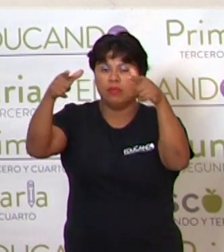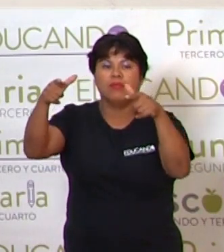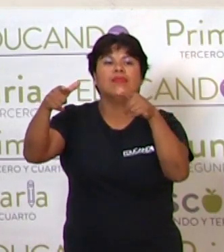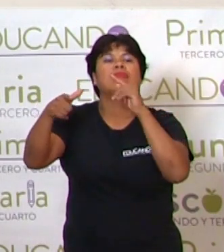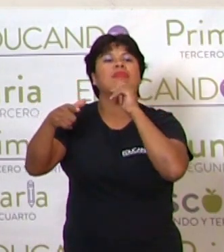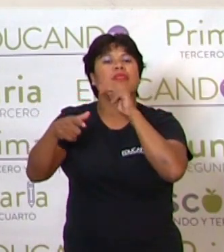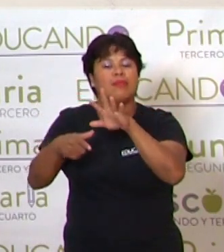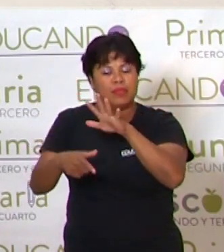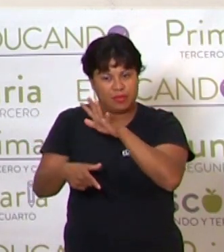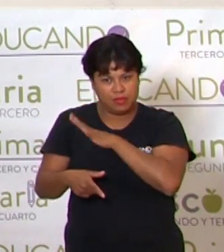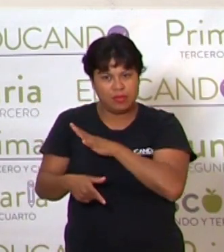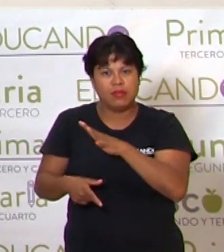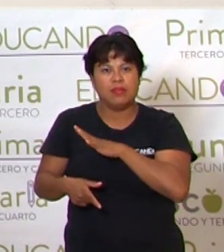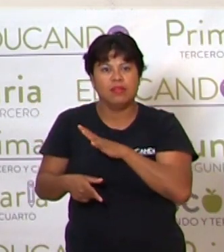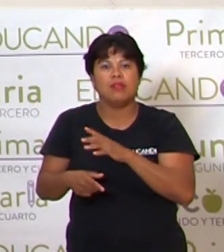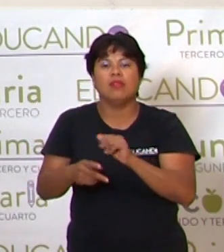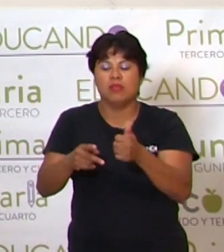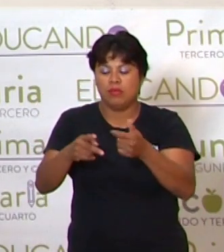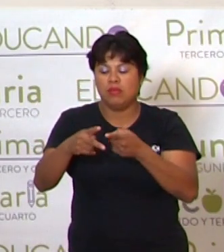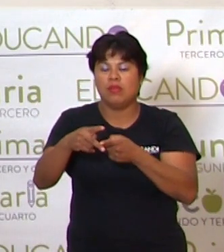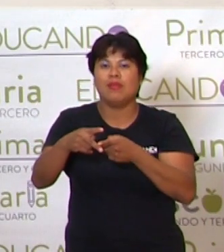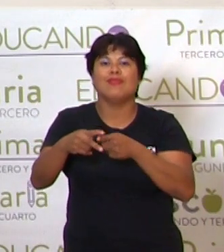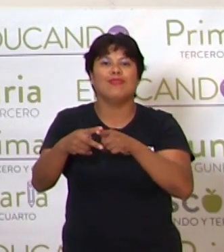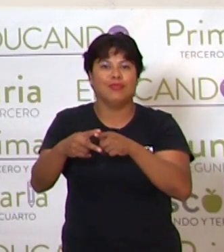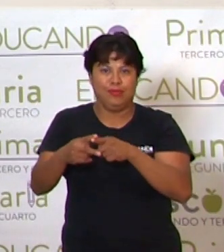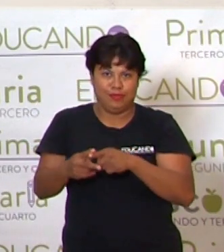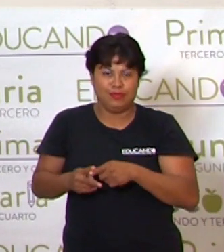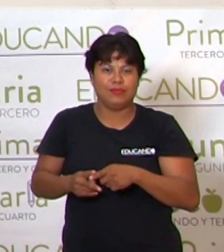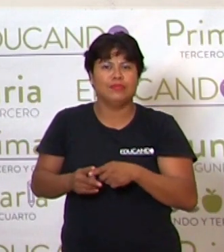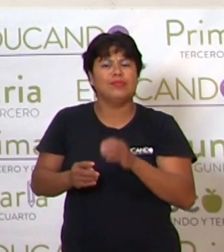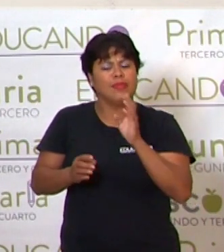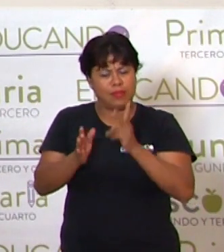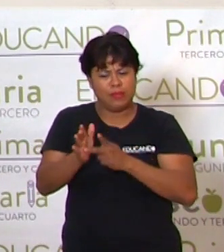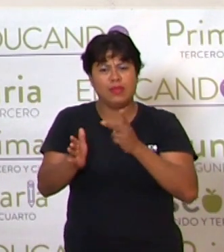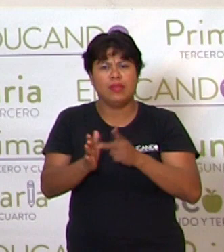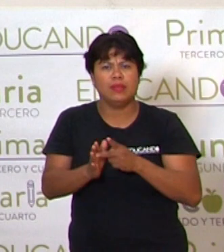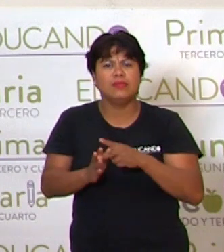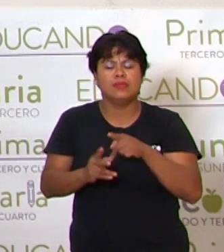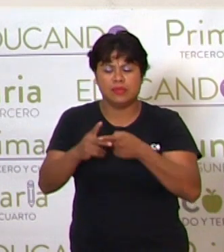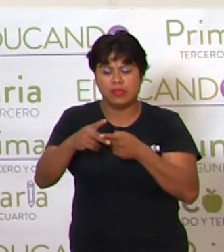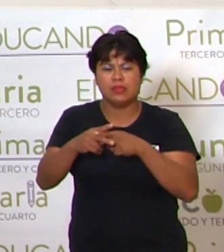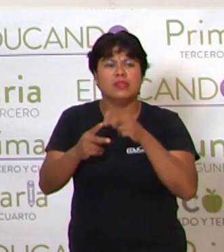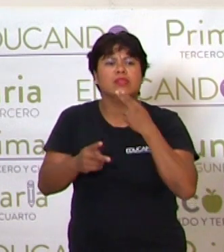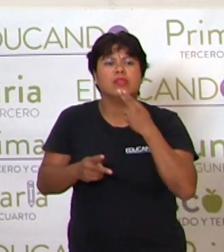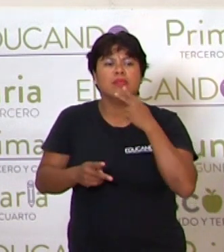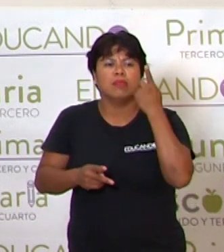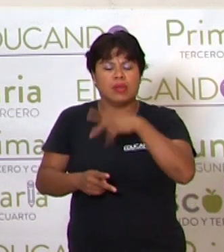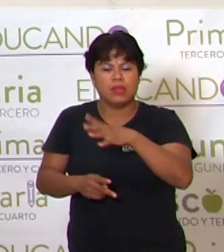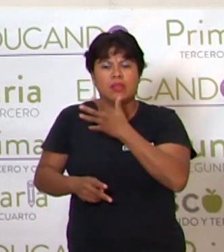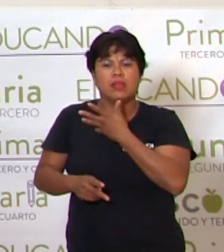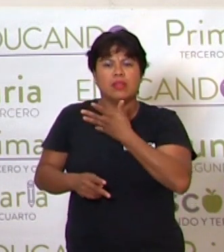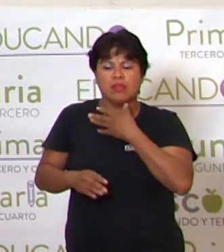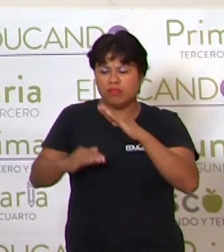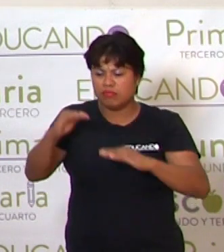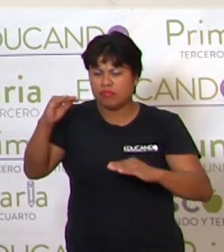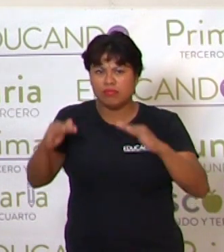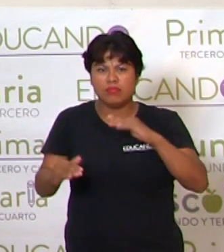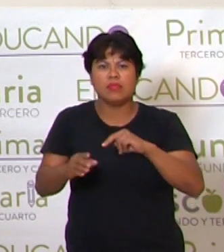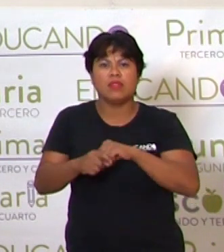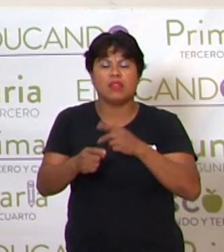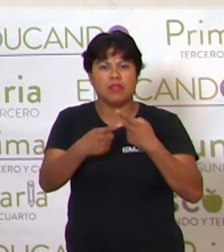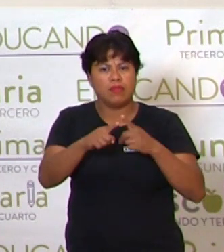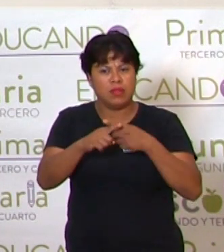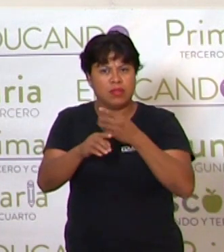está formándose otro ángulo. Muchas veces los ángulos nos sirven también para mantener el equilibrio en